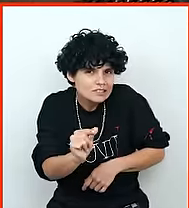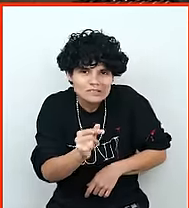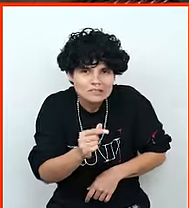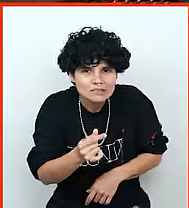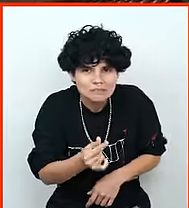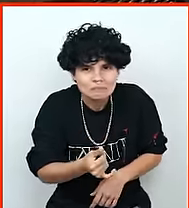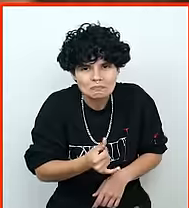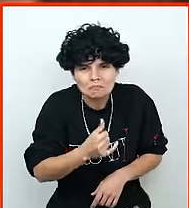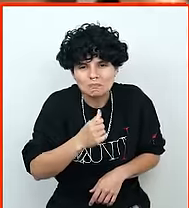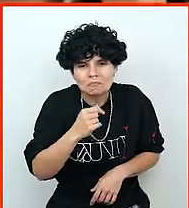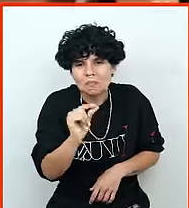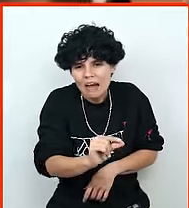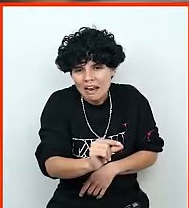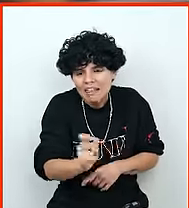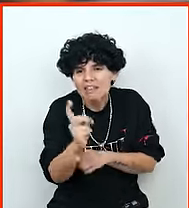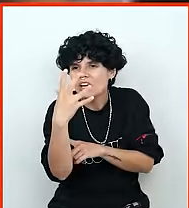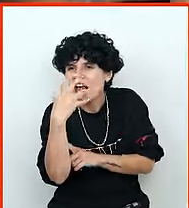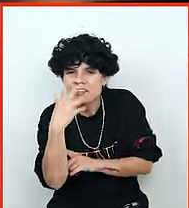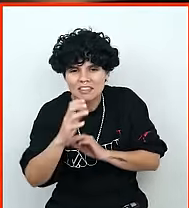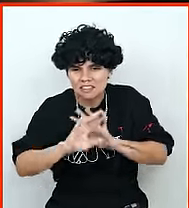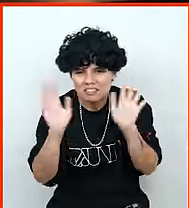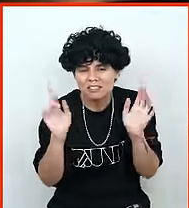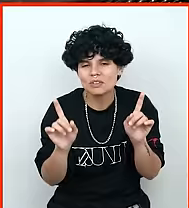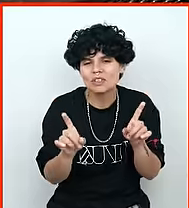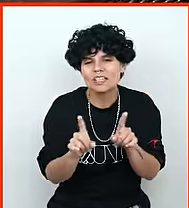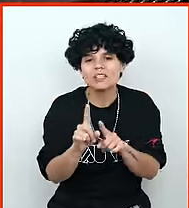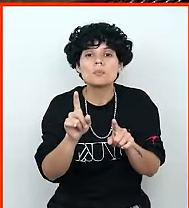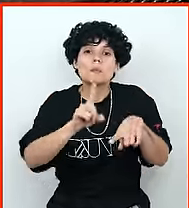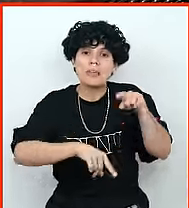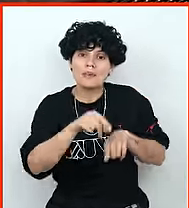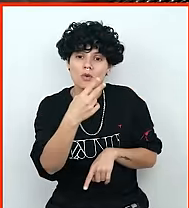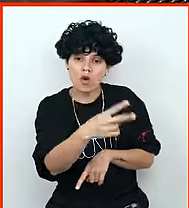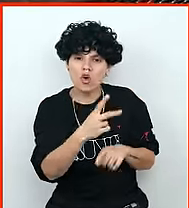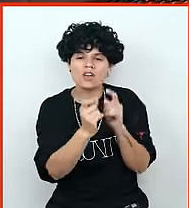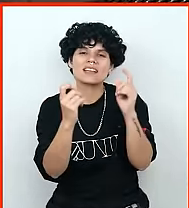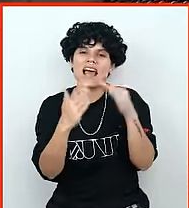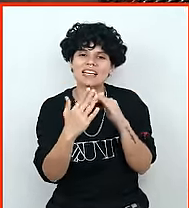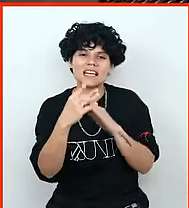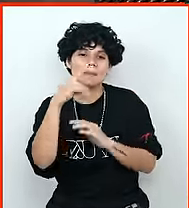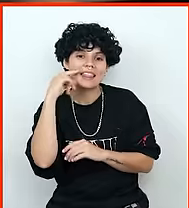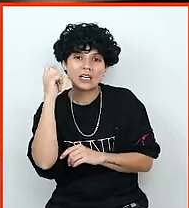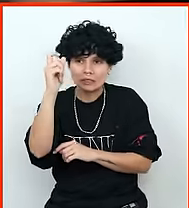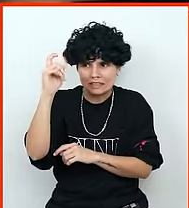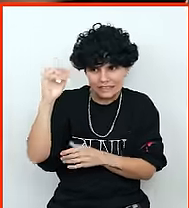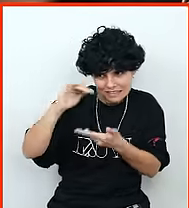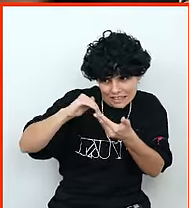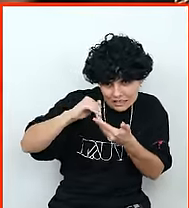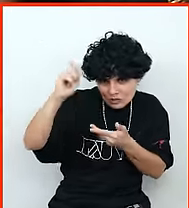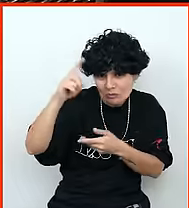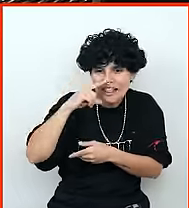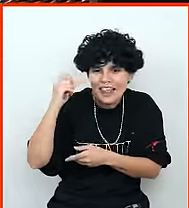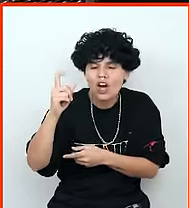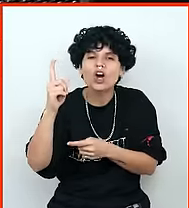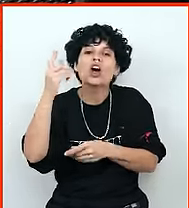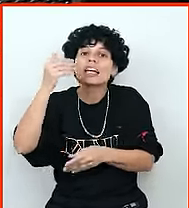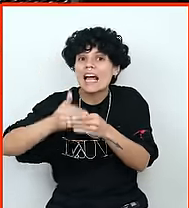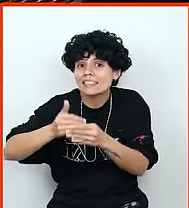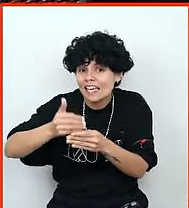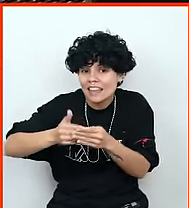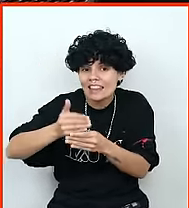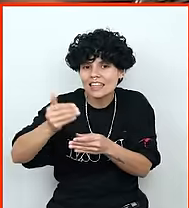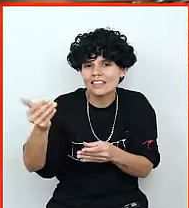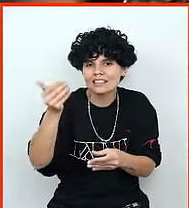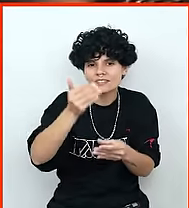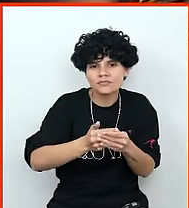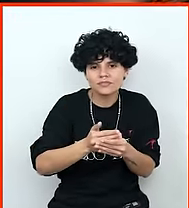Yo empecé haciendo pistas con equipo, con mi mismo primo, el que me metió en el rap. Tenía en la casa de mi tío, ¿dónde está? Sorry, tío. Nosotros le sacábamos los